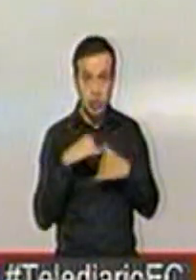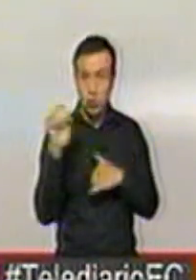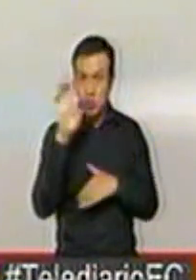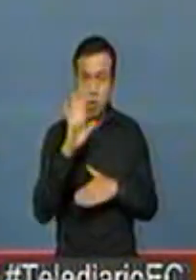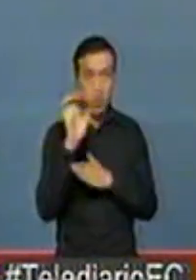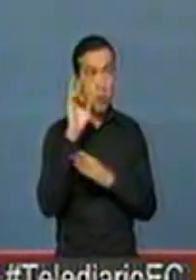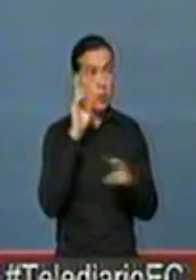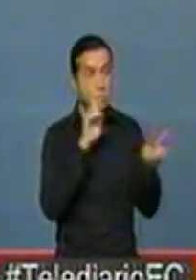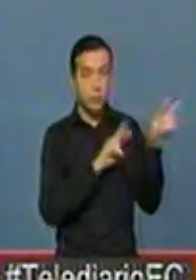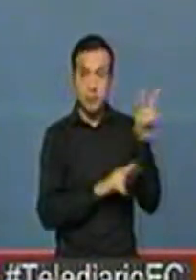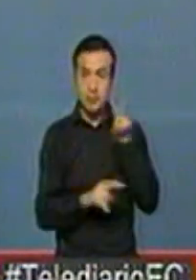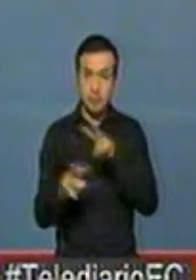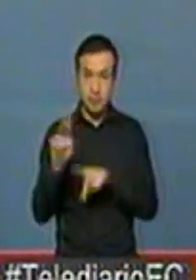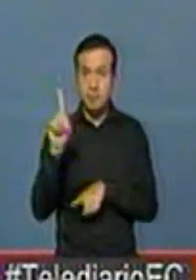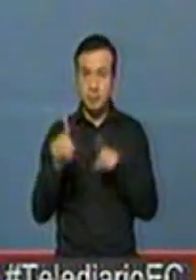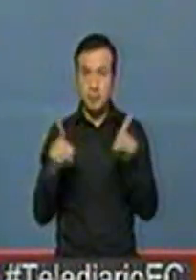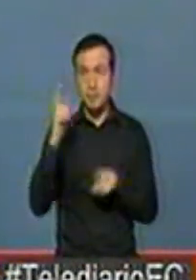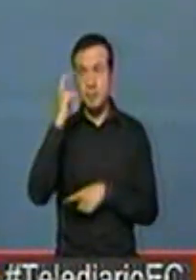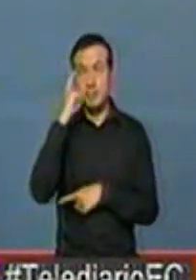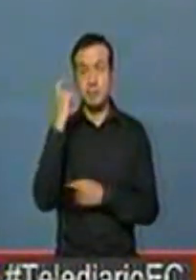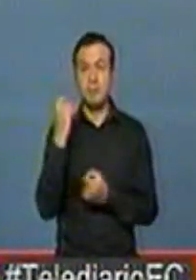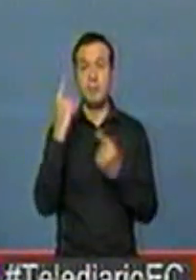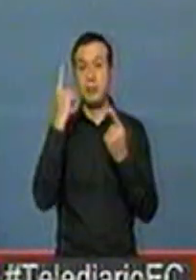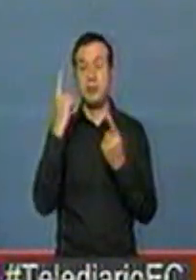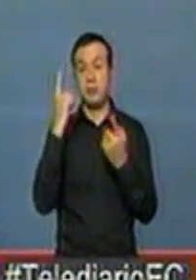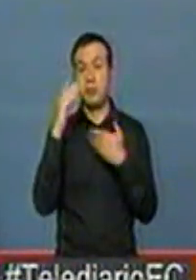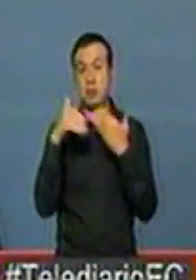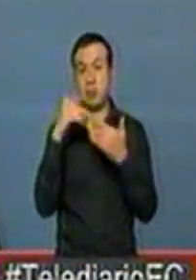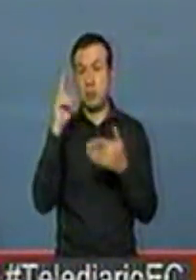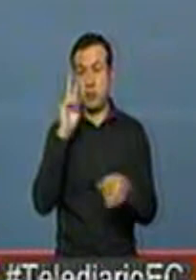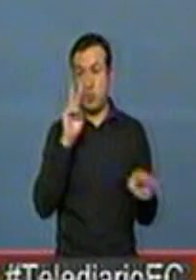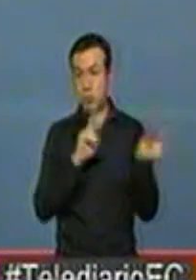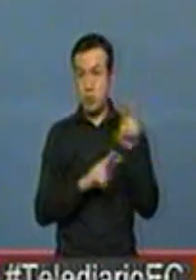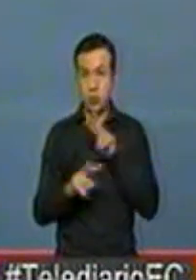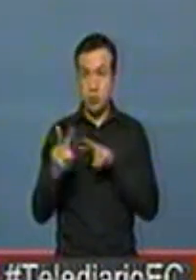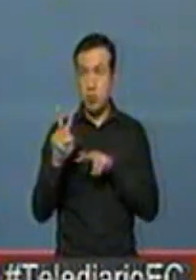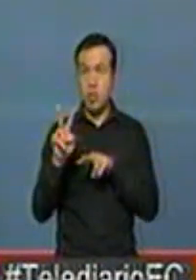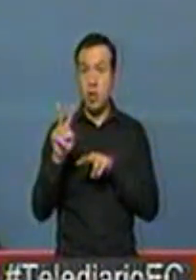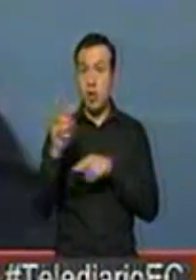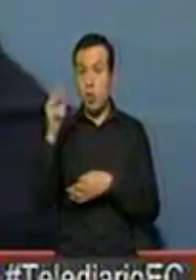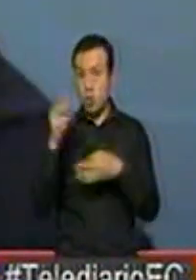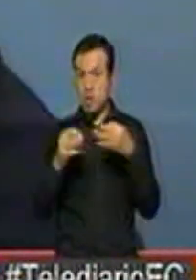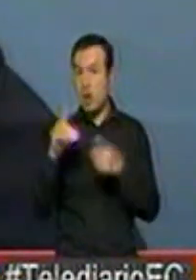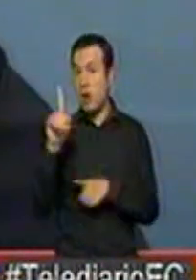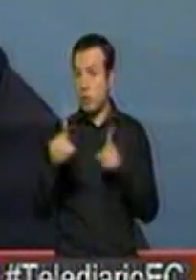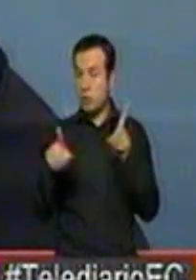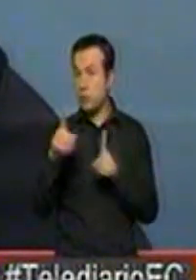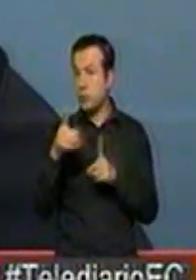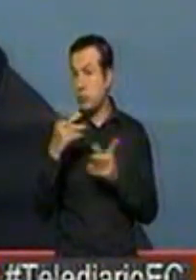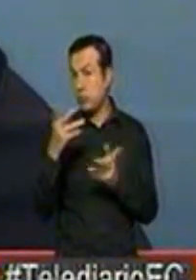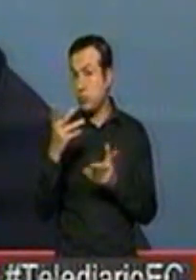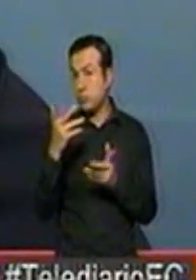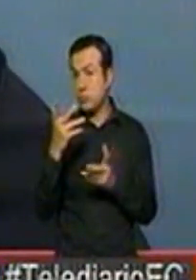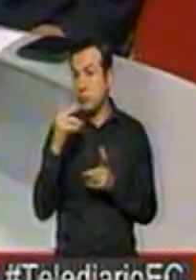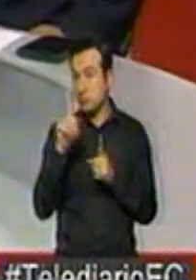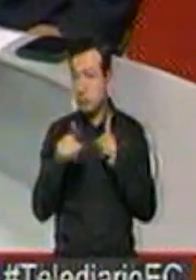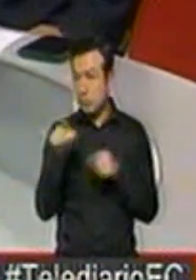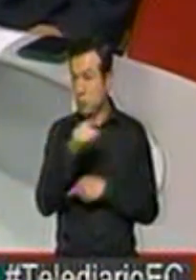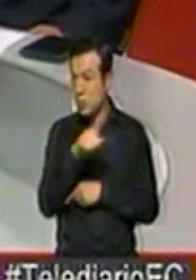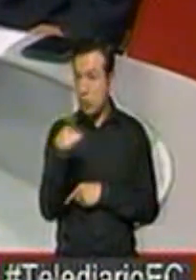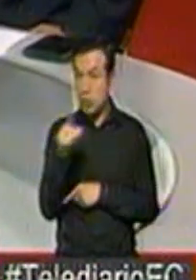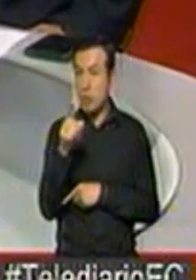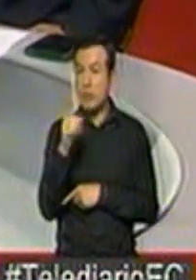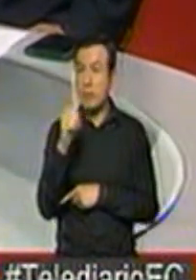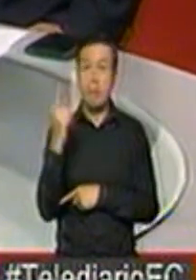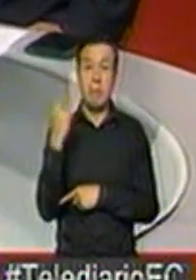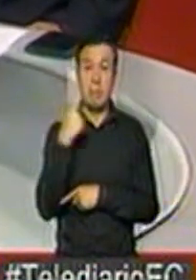nacional está claro para muchos que abramos acudan luego de esta evaluación en la función judicial qué va a pasar con quienes finalmente no